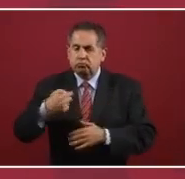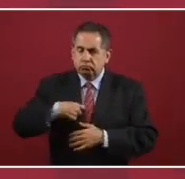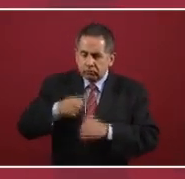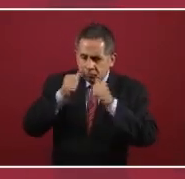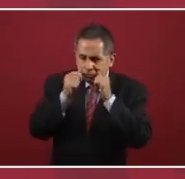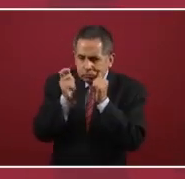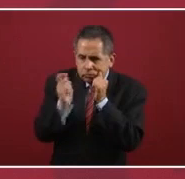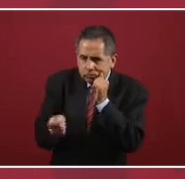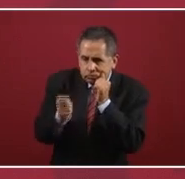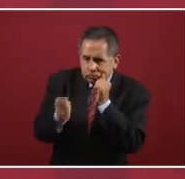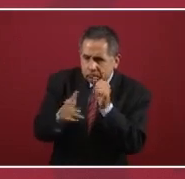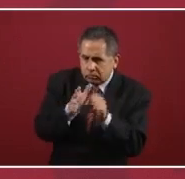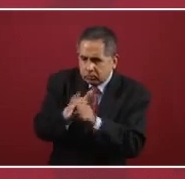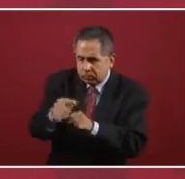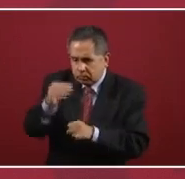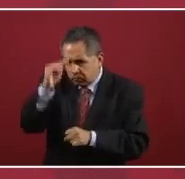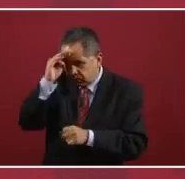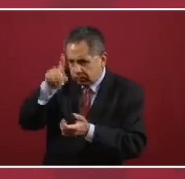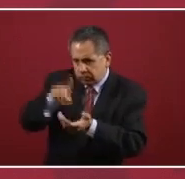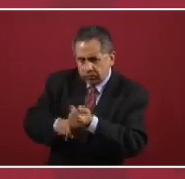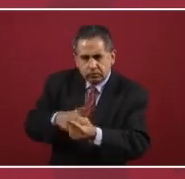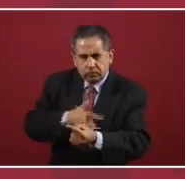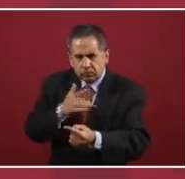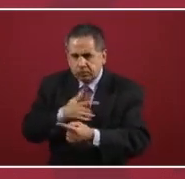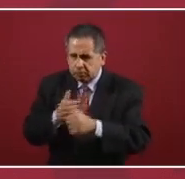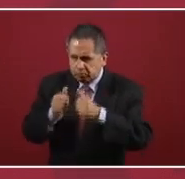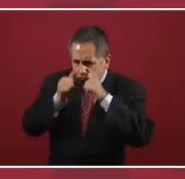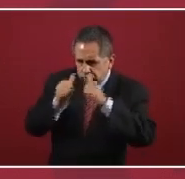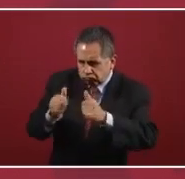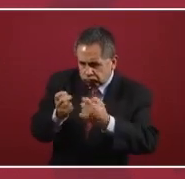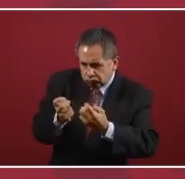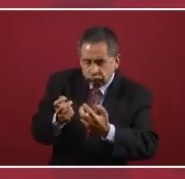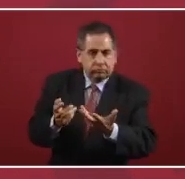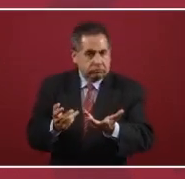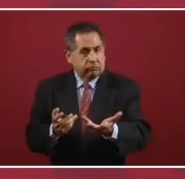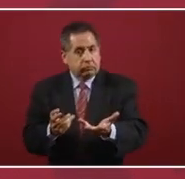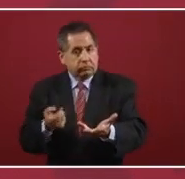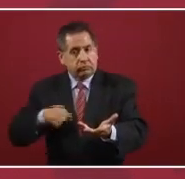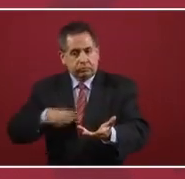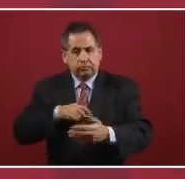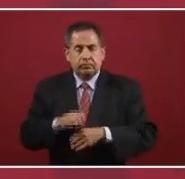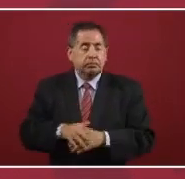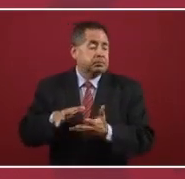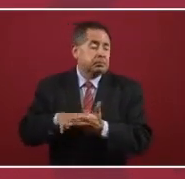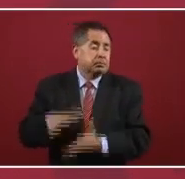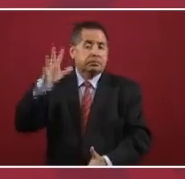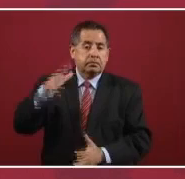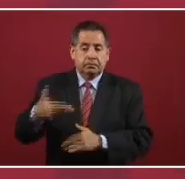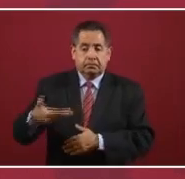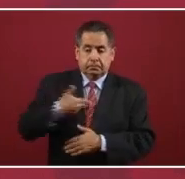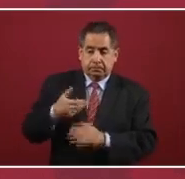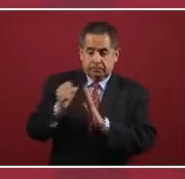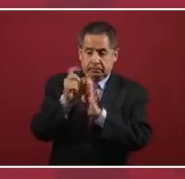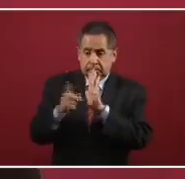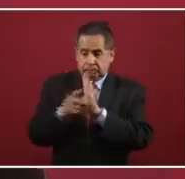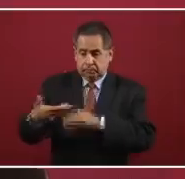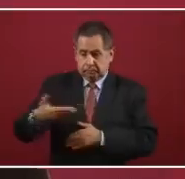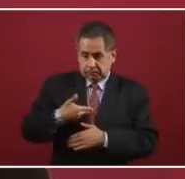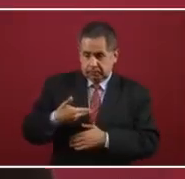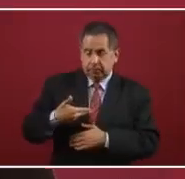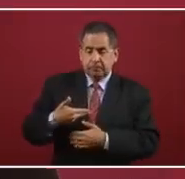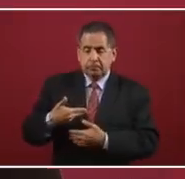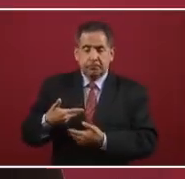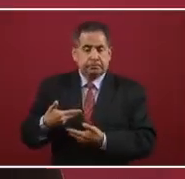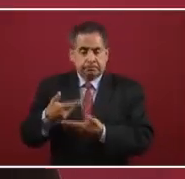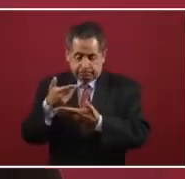qué está diciendo, qué está pensando el ciudadano. La mayoría de las solicitudes que hace la gente aquí son las que